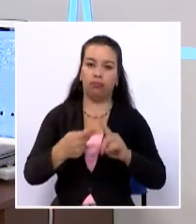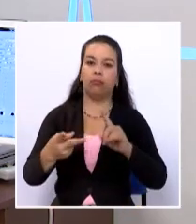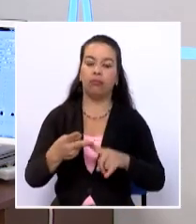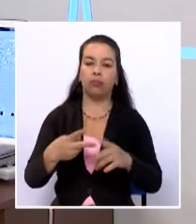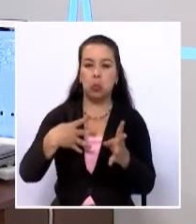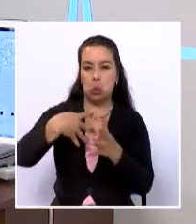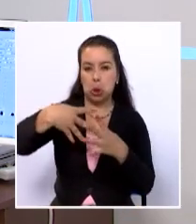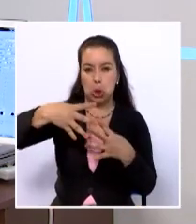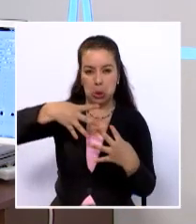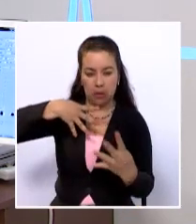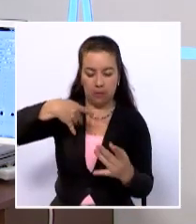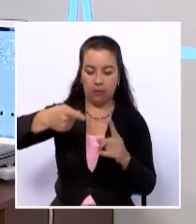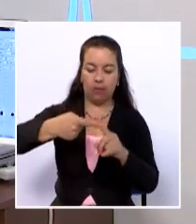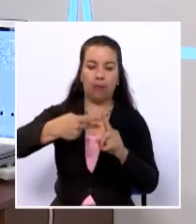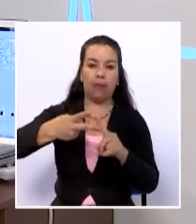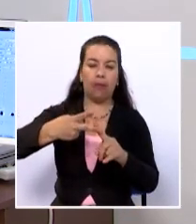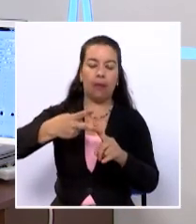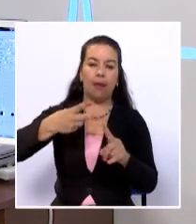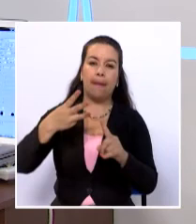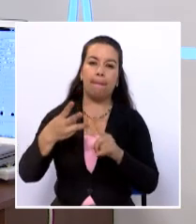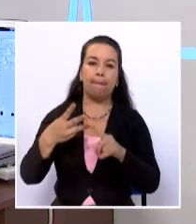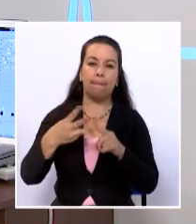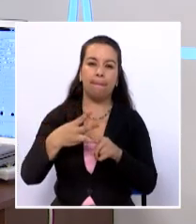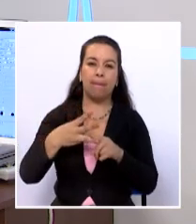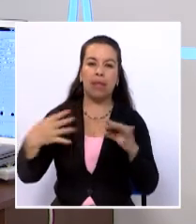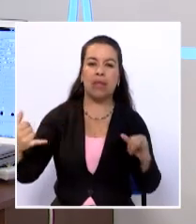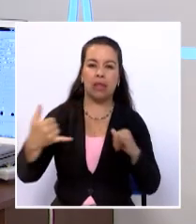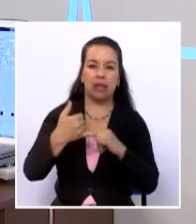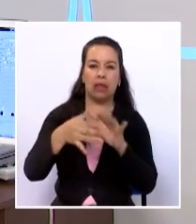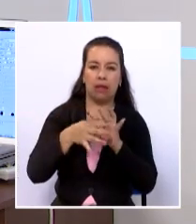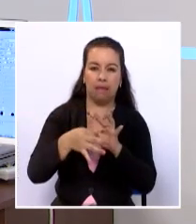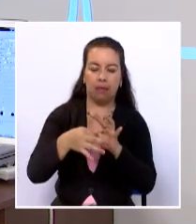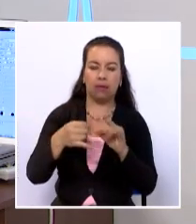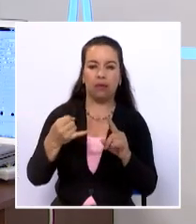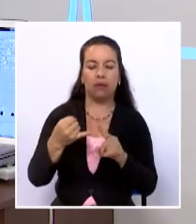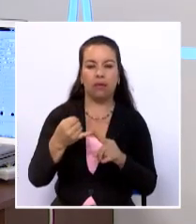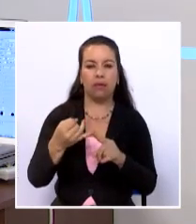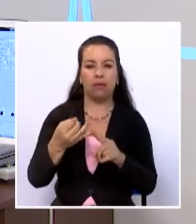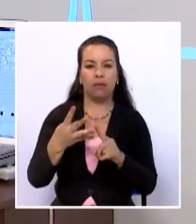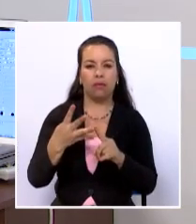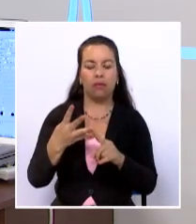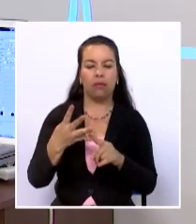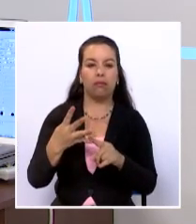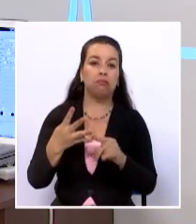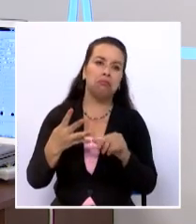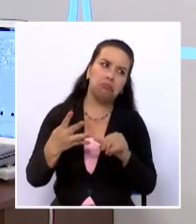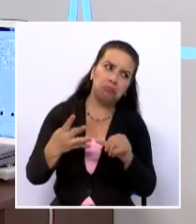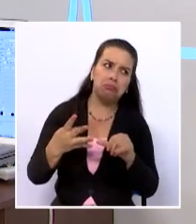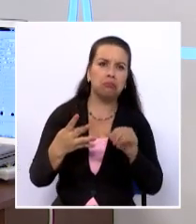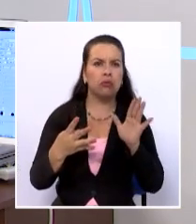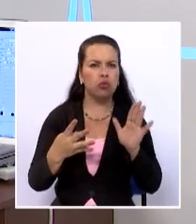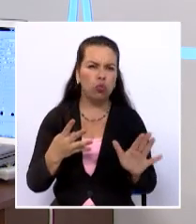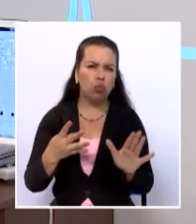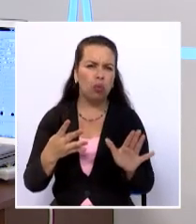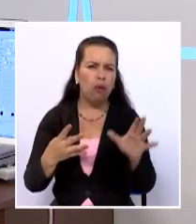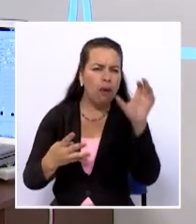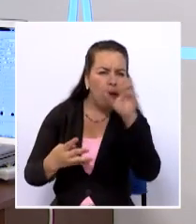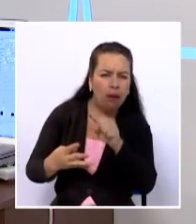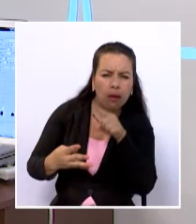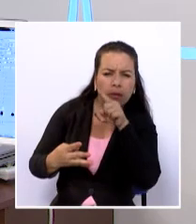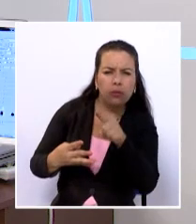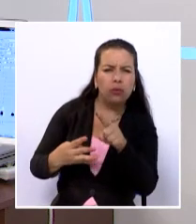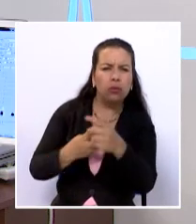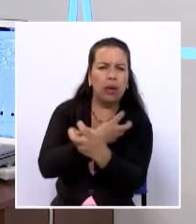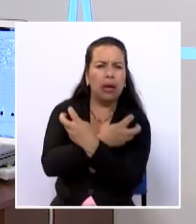tendones podemos evaluar ligamentos y en ocasiones acceder hallazgos indirectos de estructuras